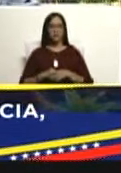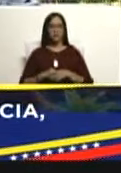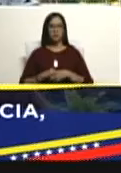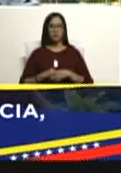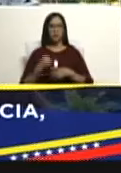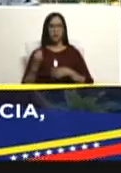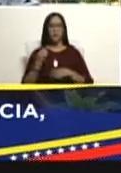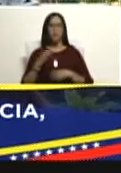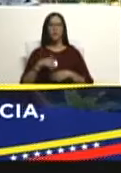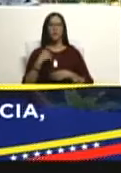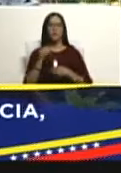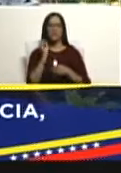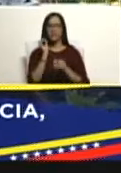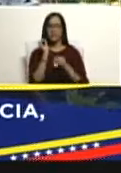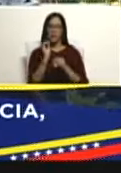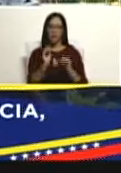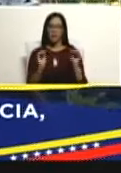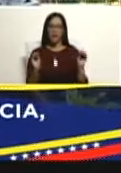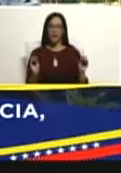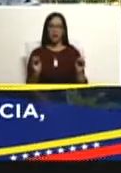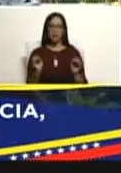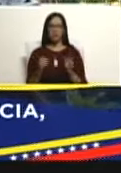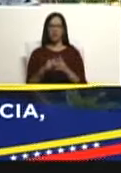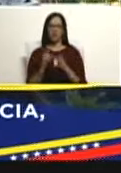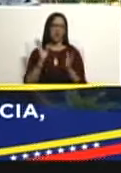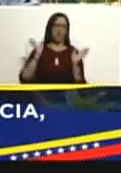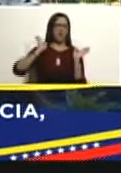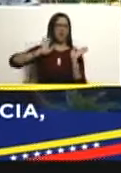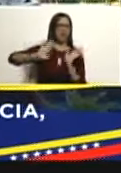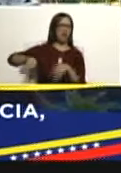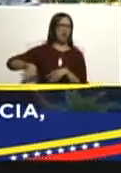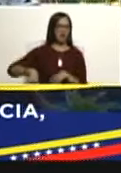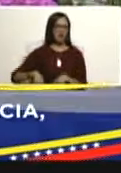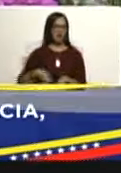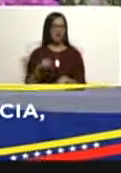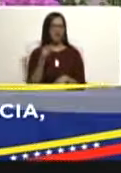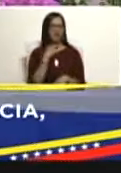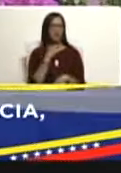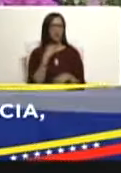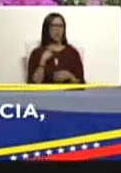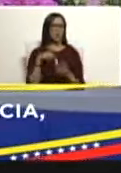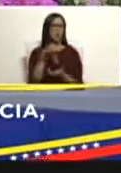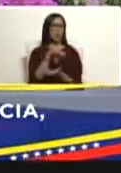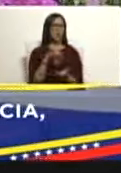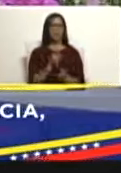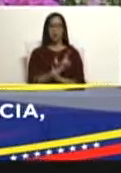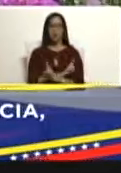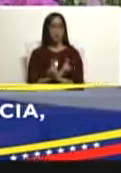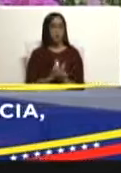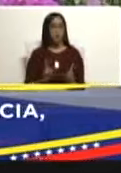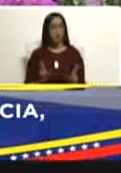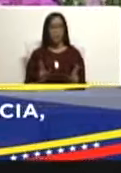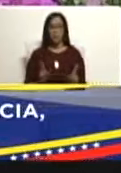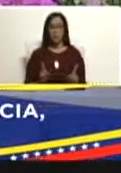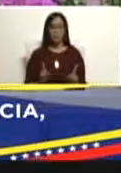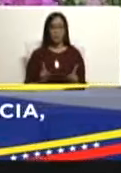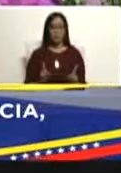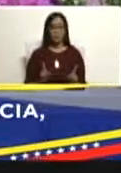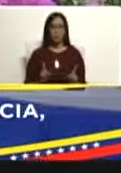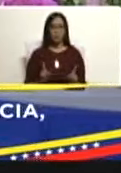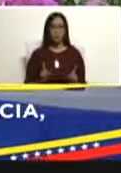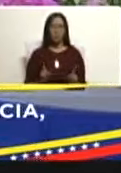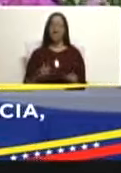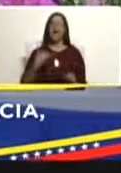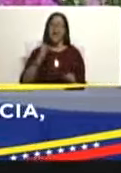como pudiéramos llamar, ni extremista, ni fatalista. No, se trata de decir, esa